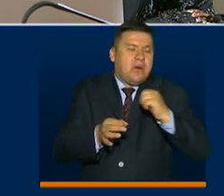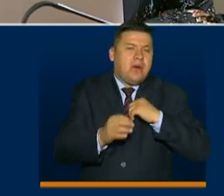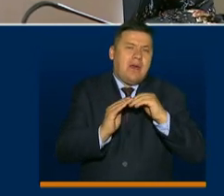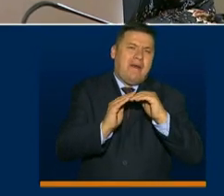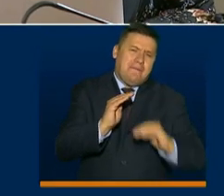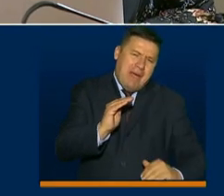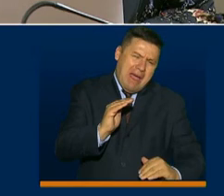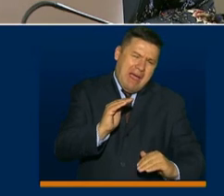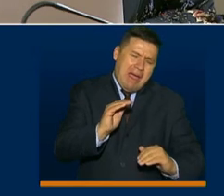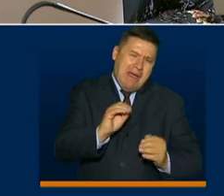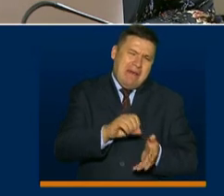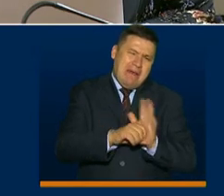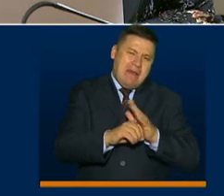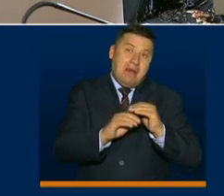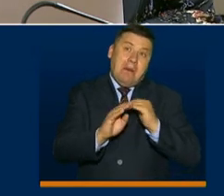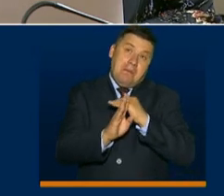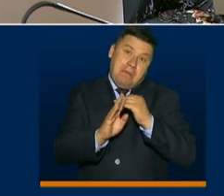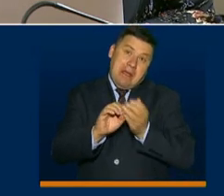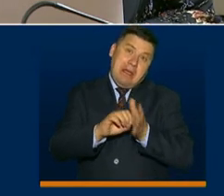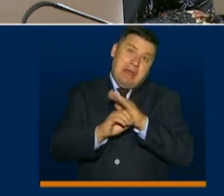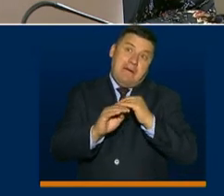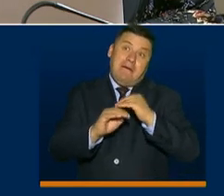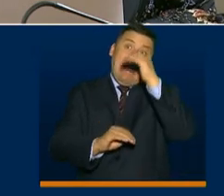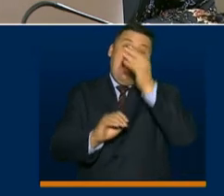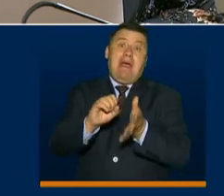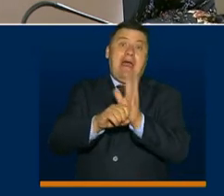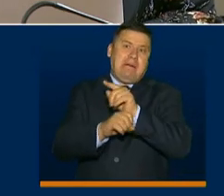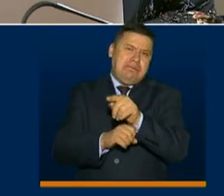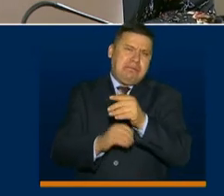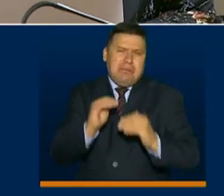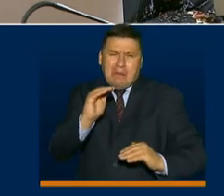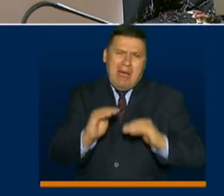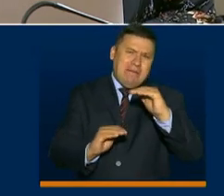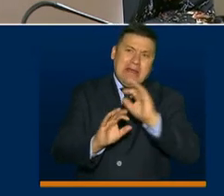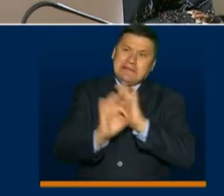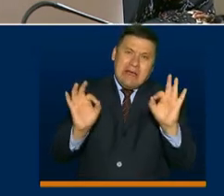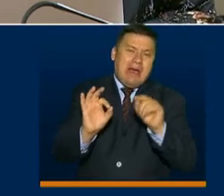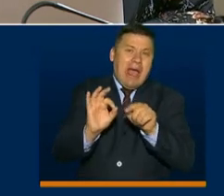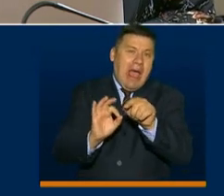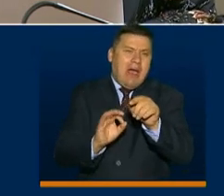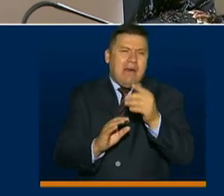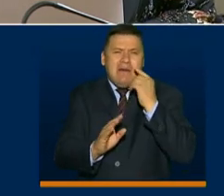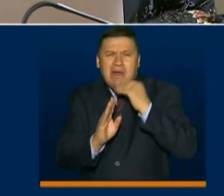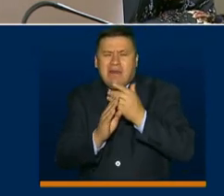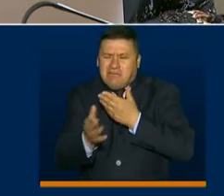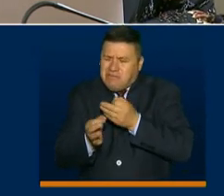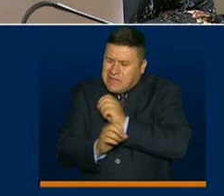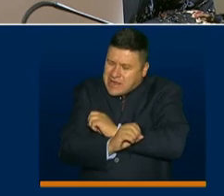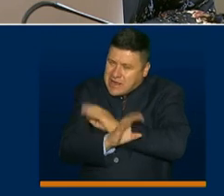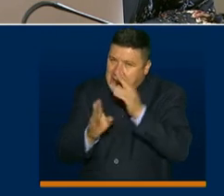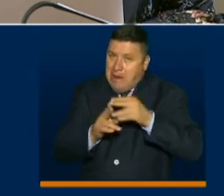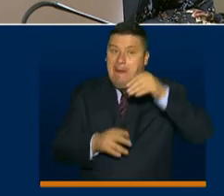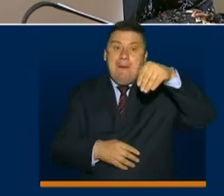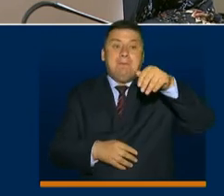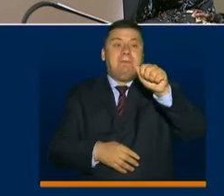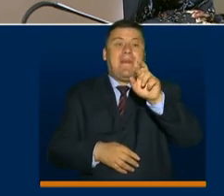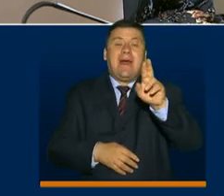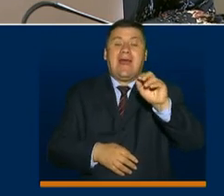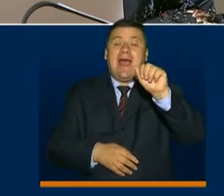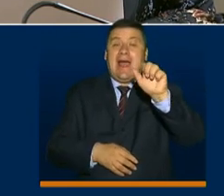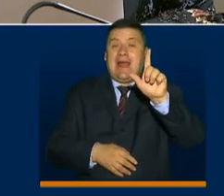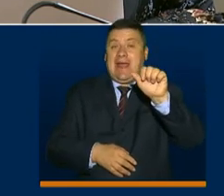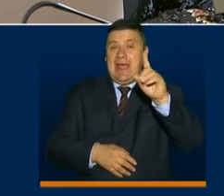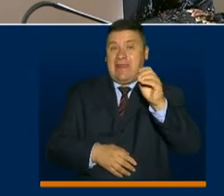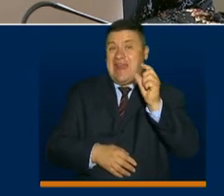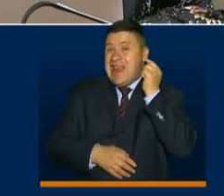de baja, media o no afectación, afectación moderada y afectación alta. Hablémosle a María Alejandra y hablémosle